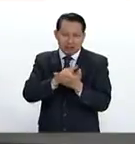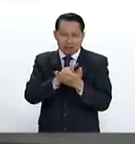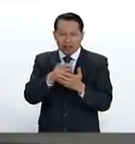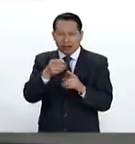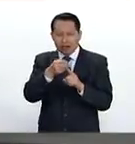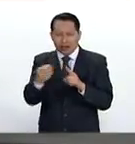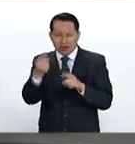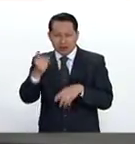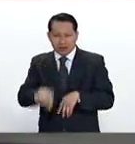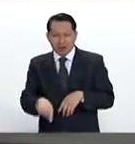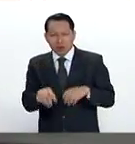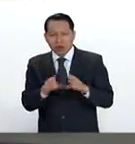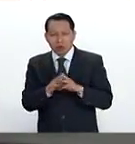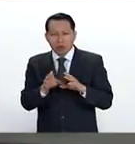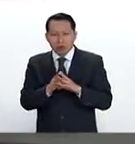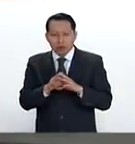órdenes,